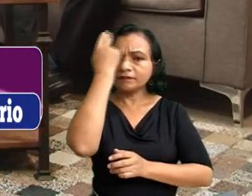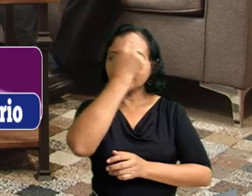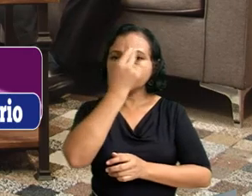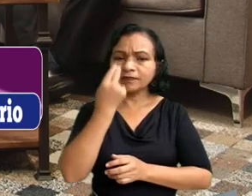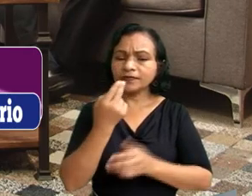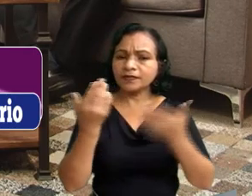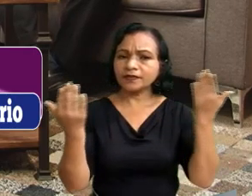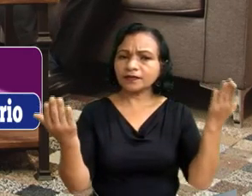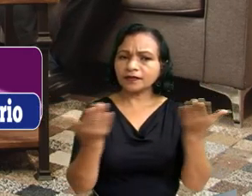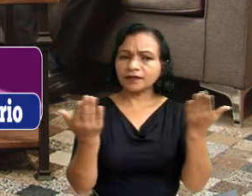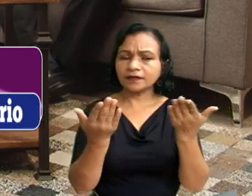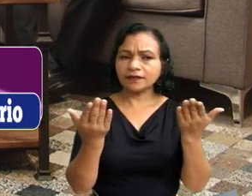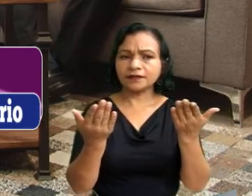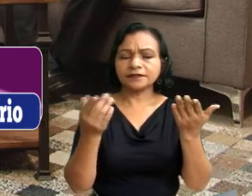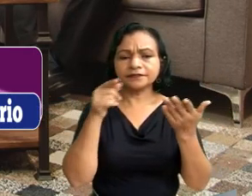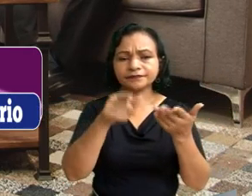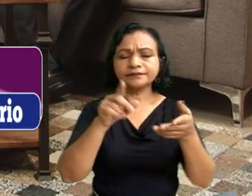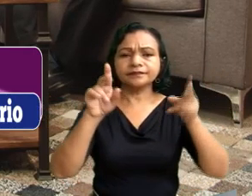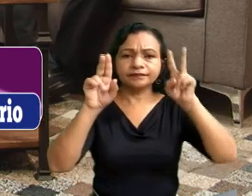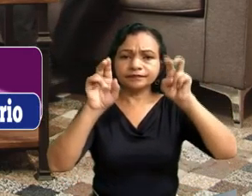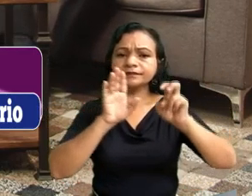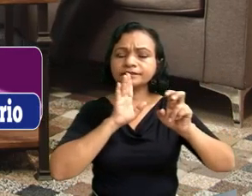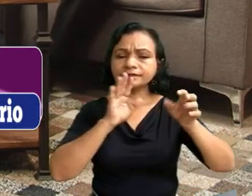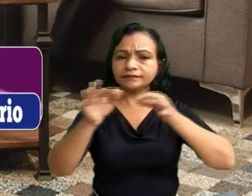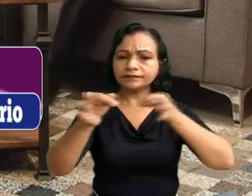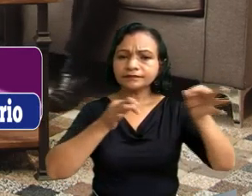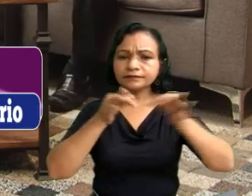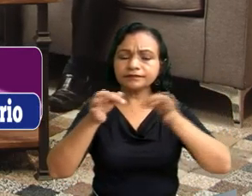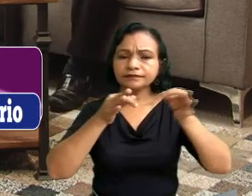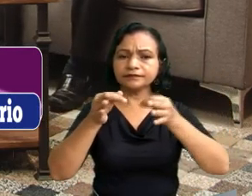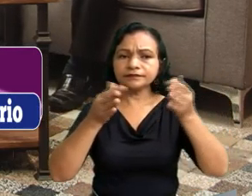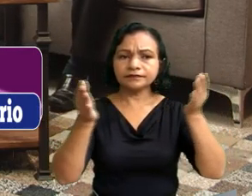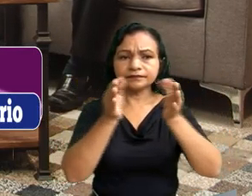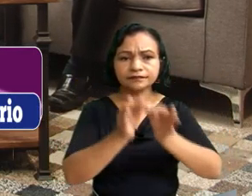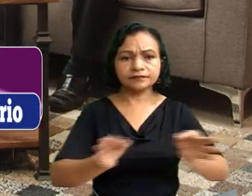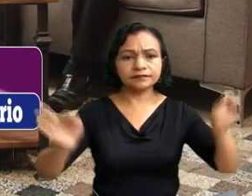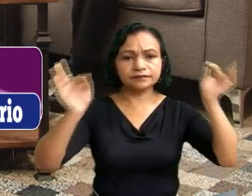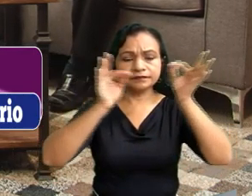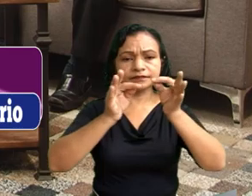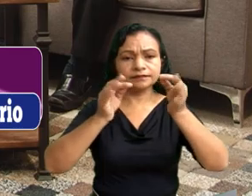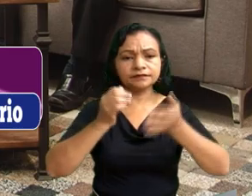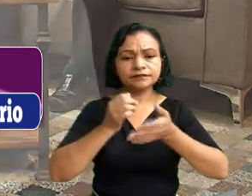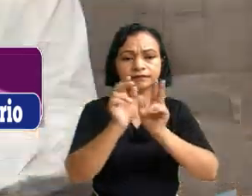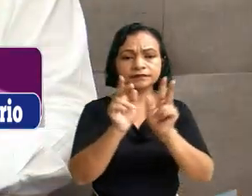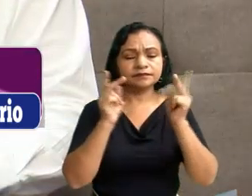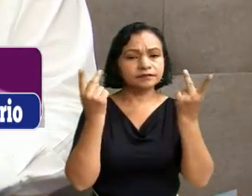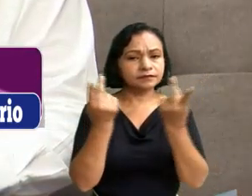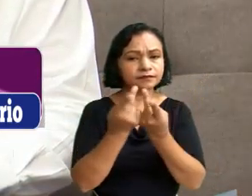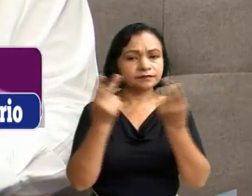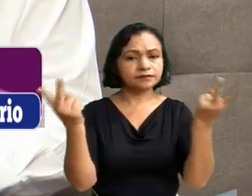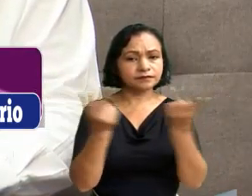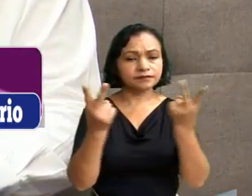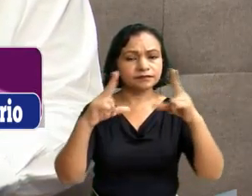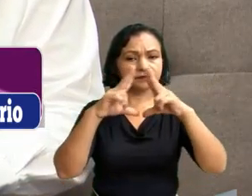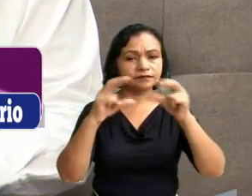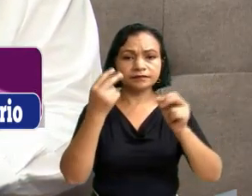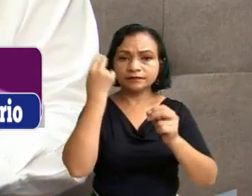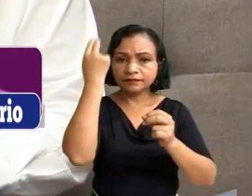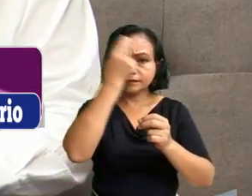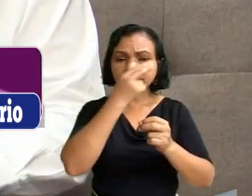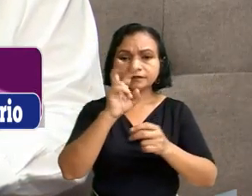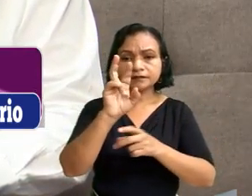eso y en marcando no en ese contexto que usted explica lo principal los principales beneficiarios de esta ley por la nicaragüense le pregunto los